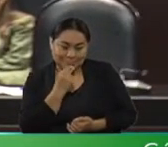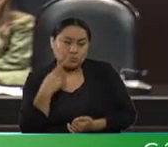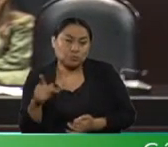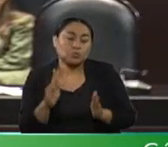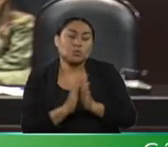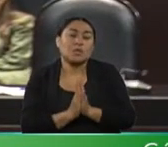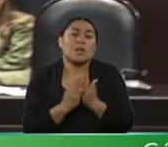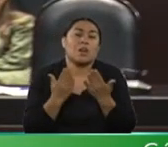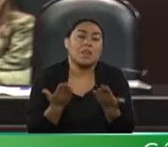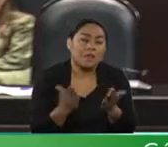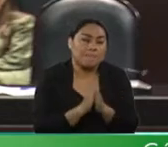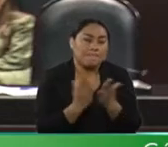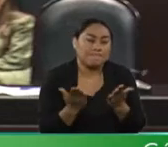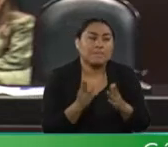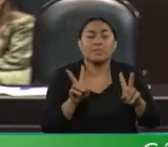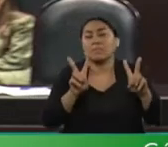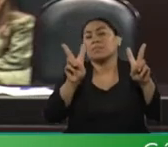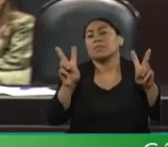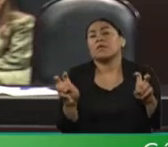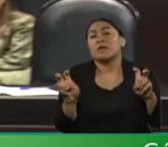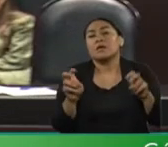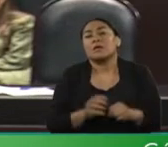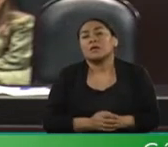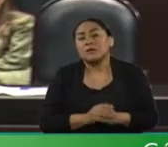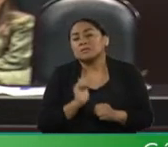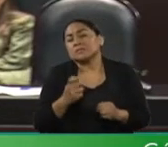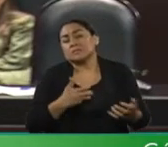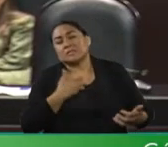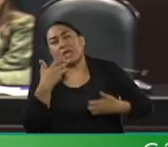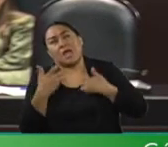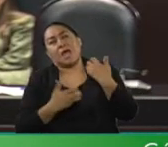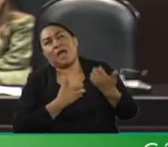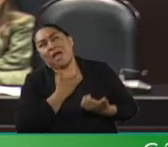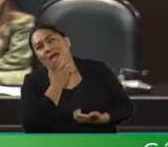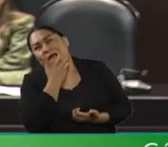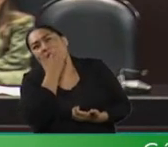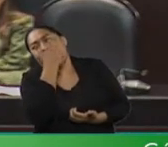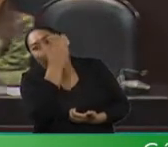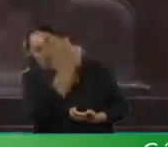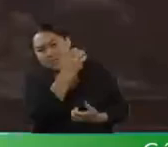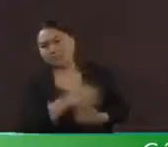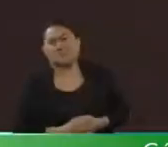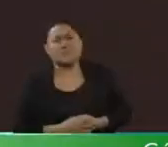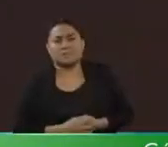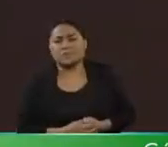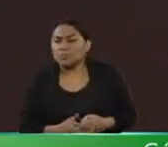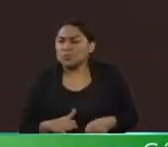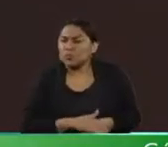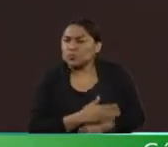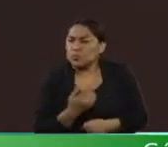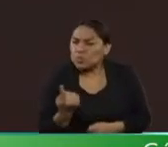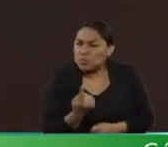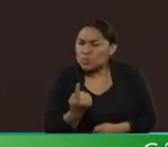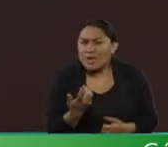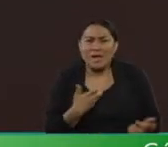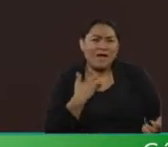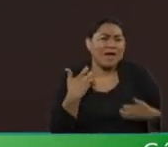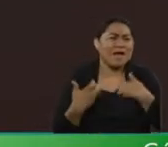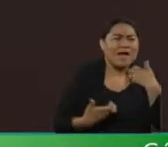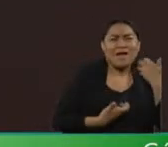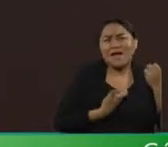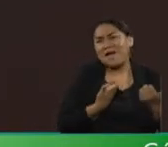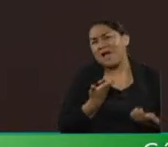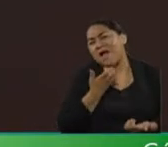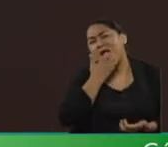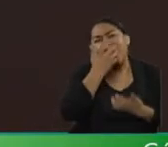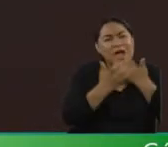su libro de título un grito desesperado por qué están siendo un grito desesperado por